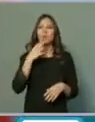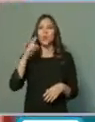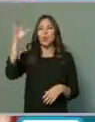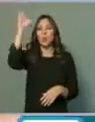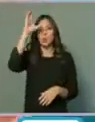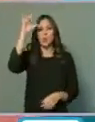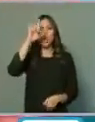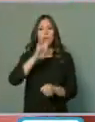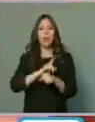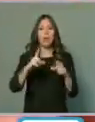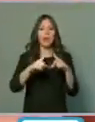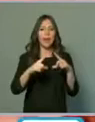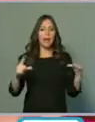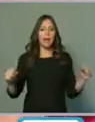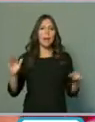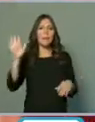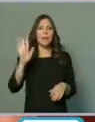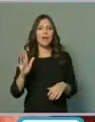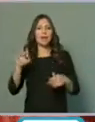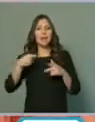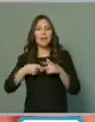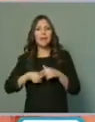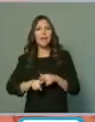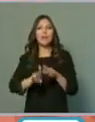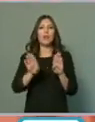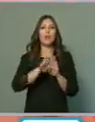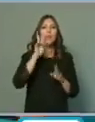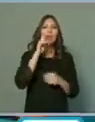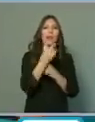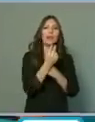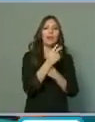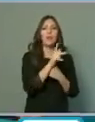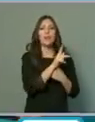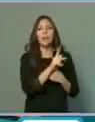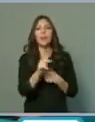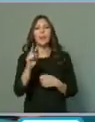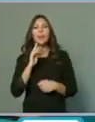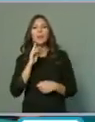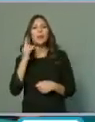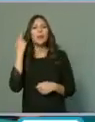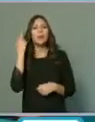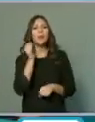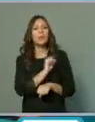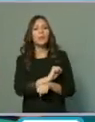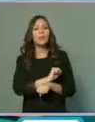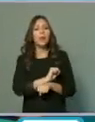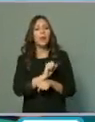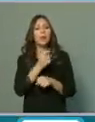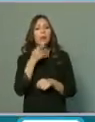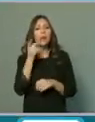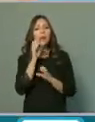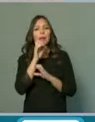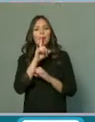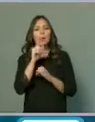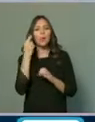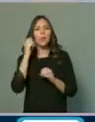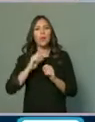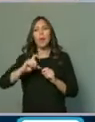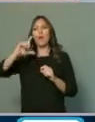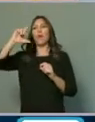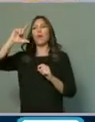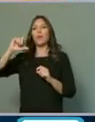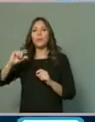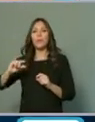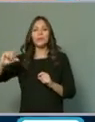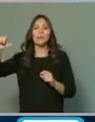inicios de las series de anime, en donde es como esta vocecita, pero de pronto se alocan, pero de pronto son tenues, pero de pronto se